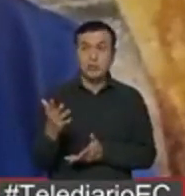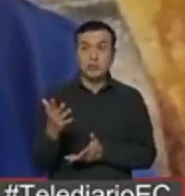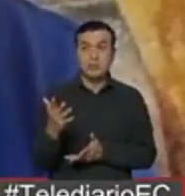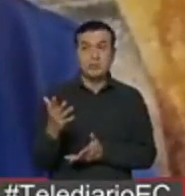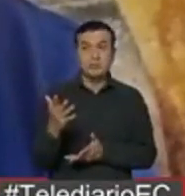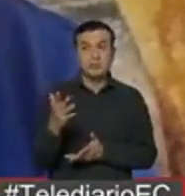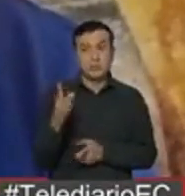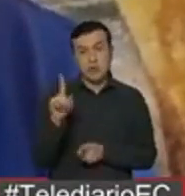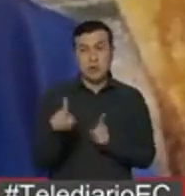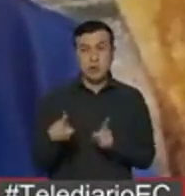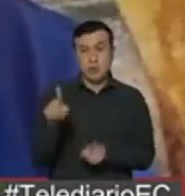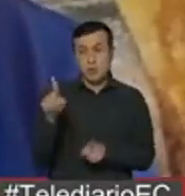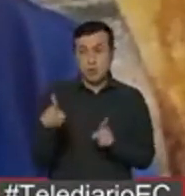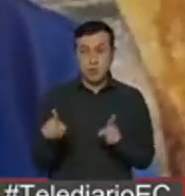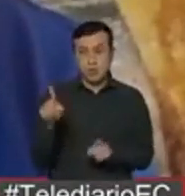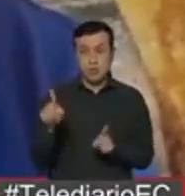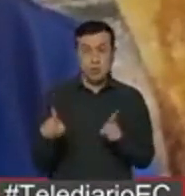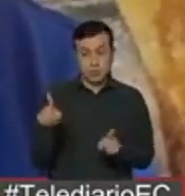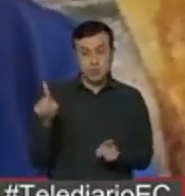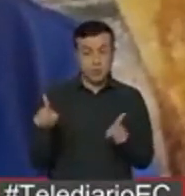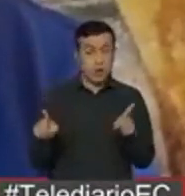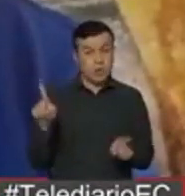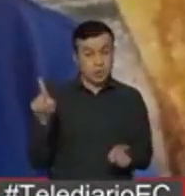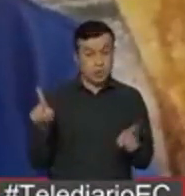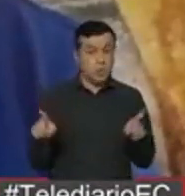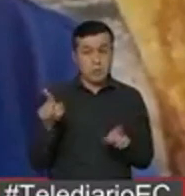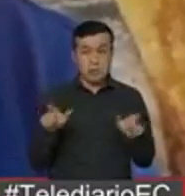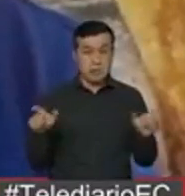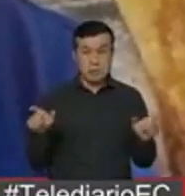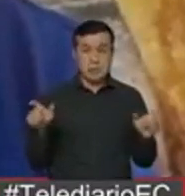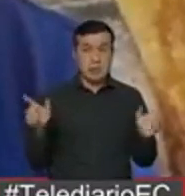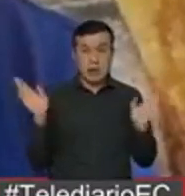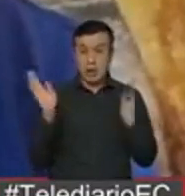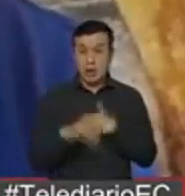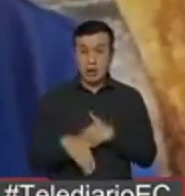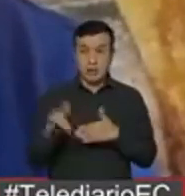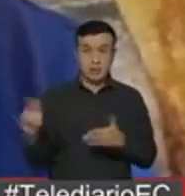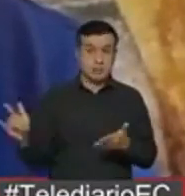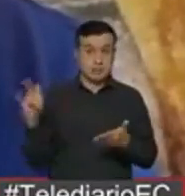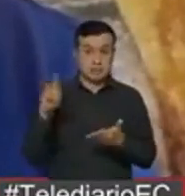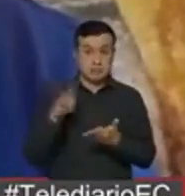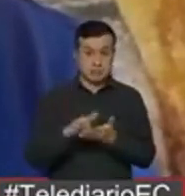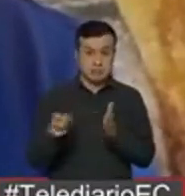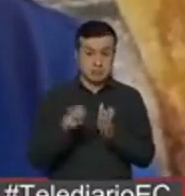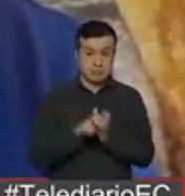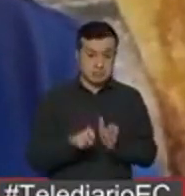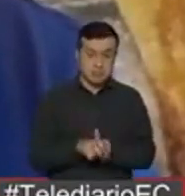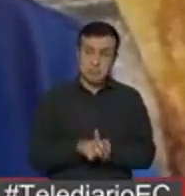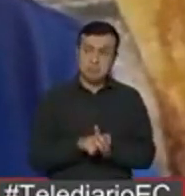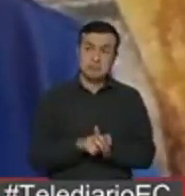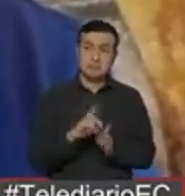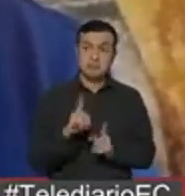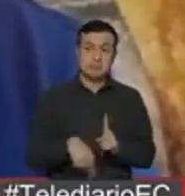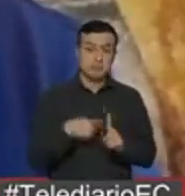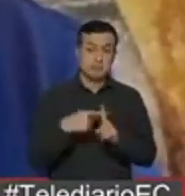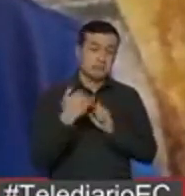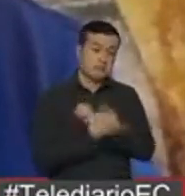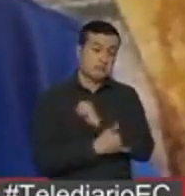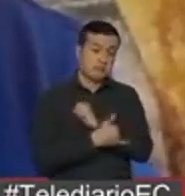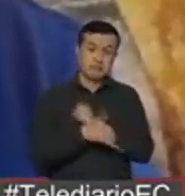un porcentaje muy, muy alto de personas que viajaron sin pagar nada. Aparte de países donde